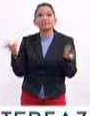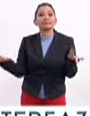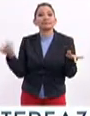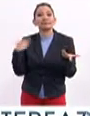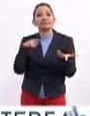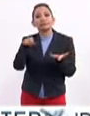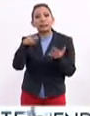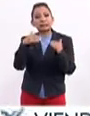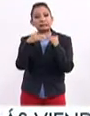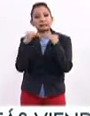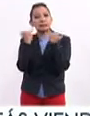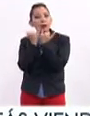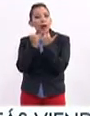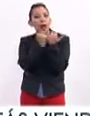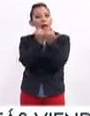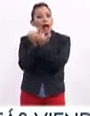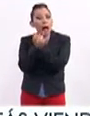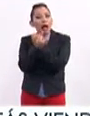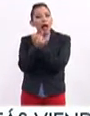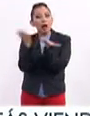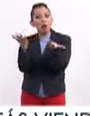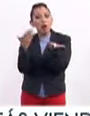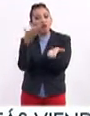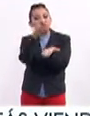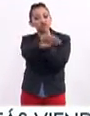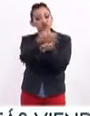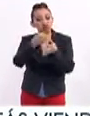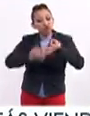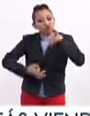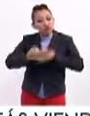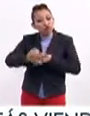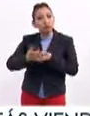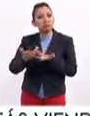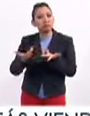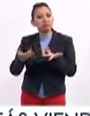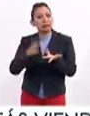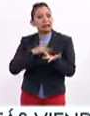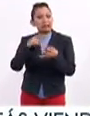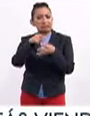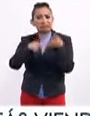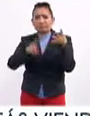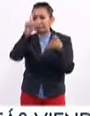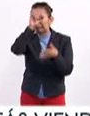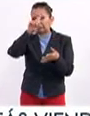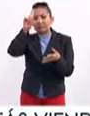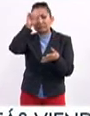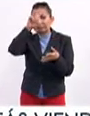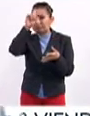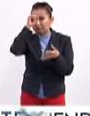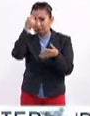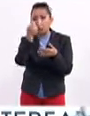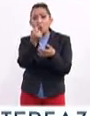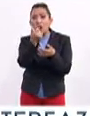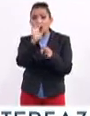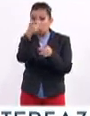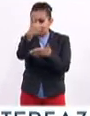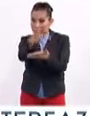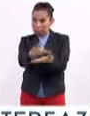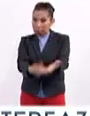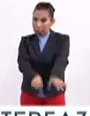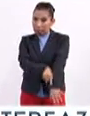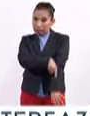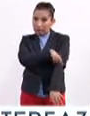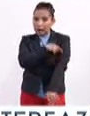de la igualdad, del acceso a la justicia. Es decir, hay una serie de recomendaciones que no son pocas. Y en lugar de